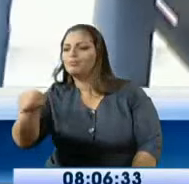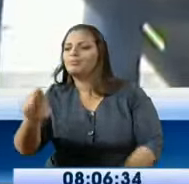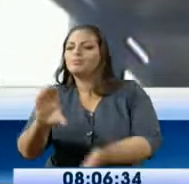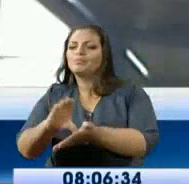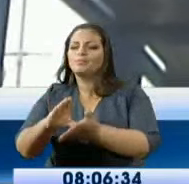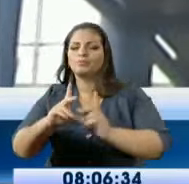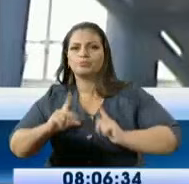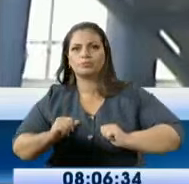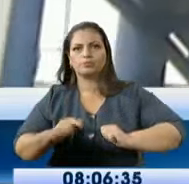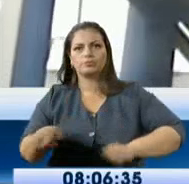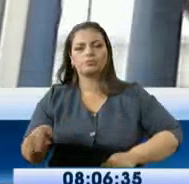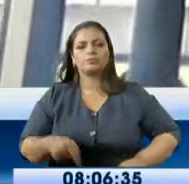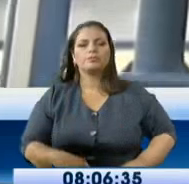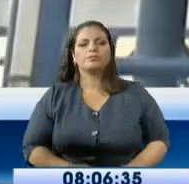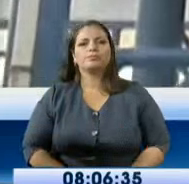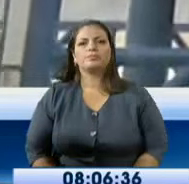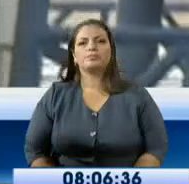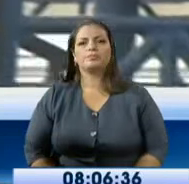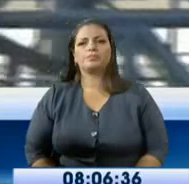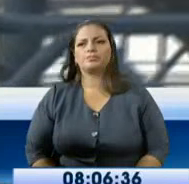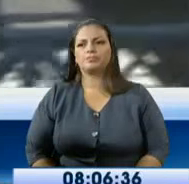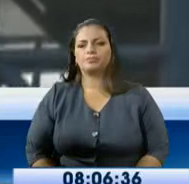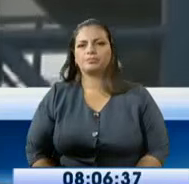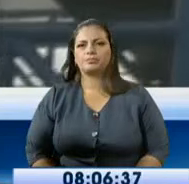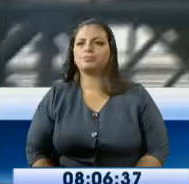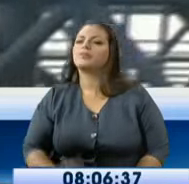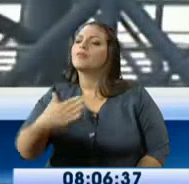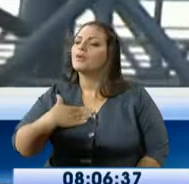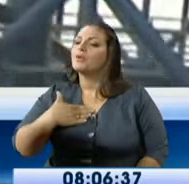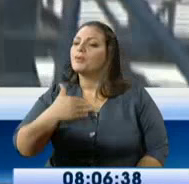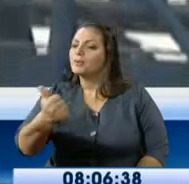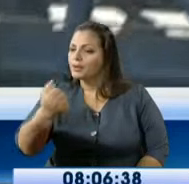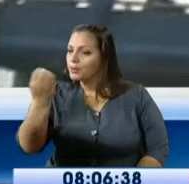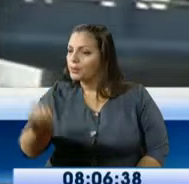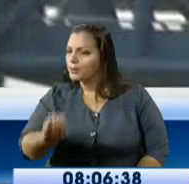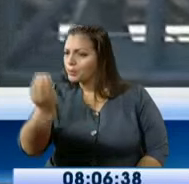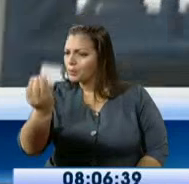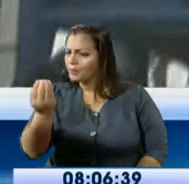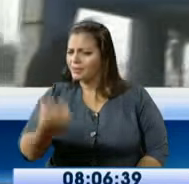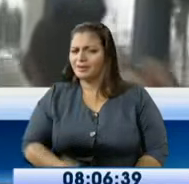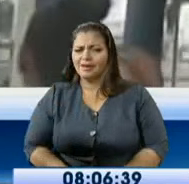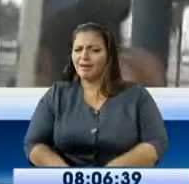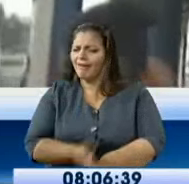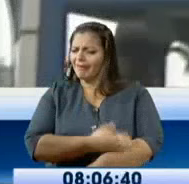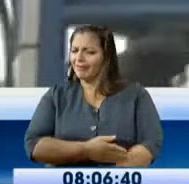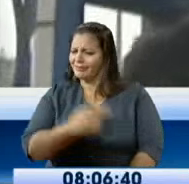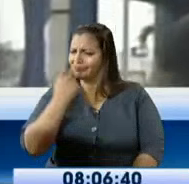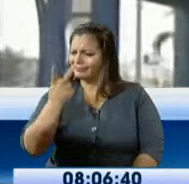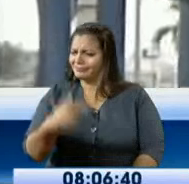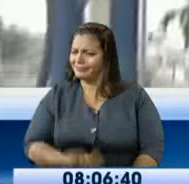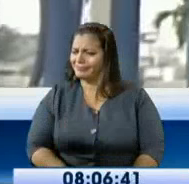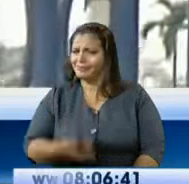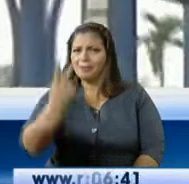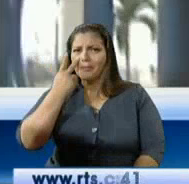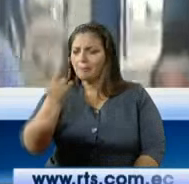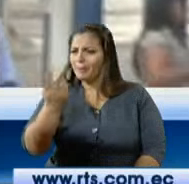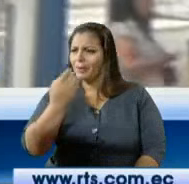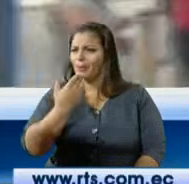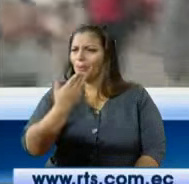estamos, es lo que podemos observar. ¿Cómo está, joven? ¿Está viendo cómo hasta tiempo de amarrarse los zapatos tienen cuando cruzan por debajo?